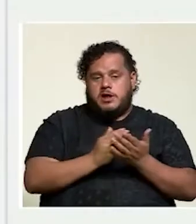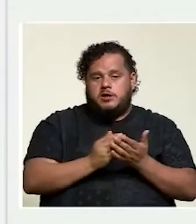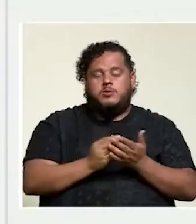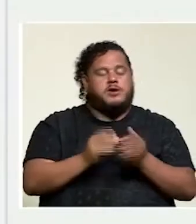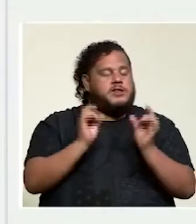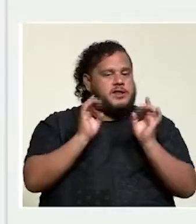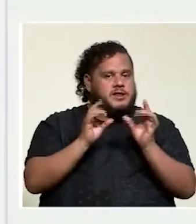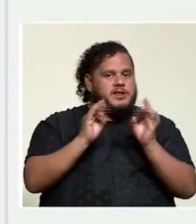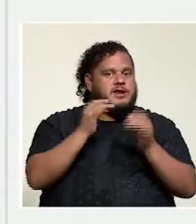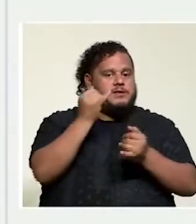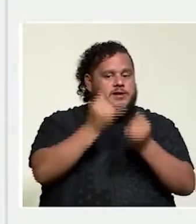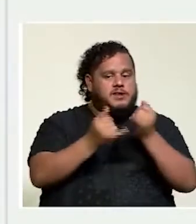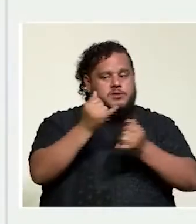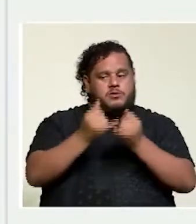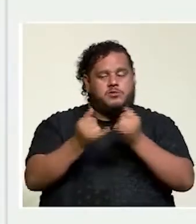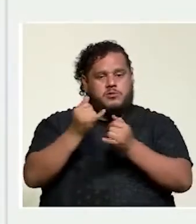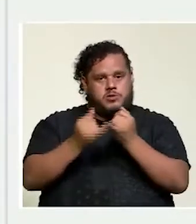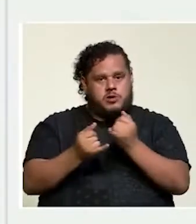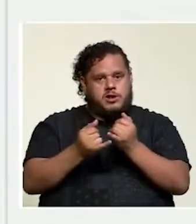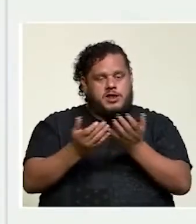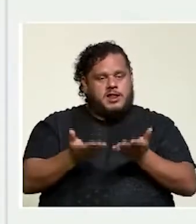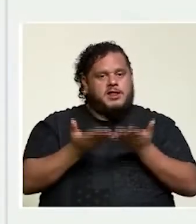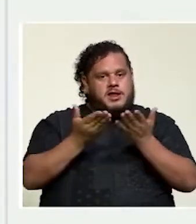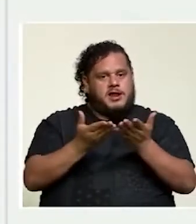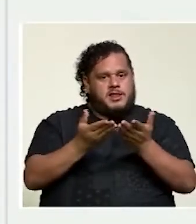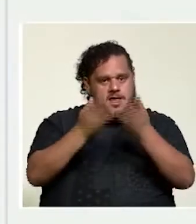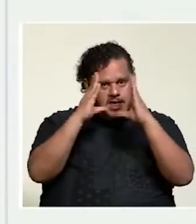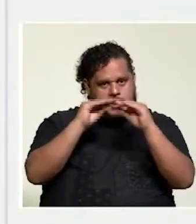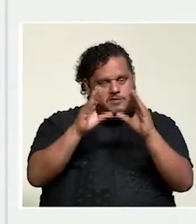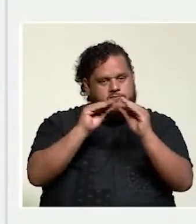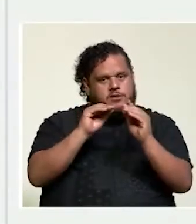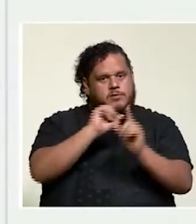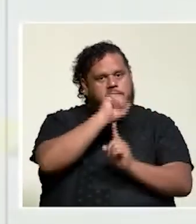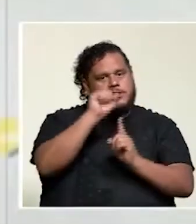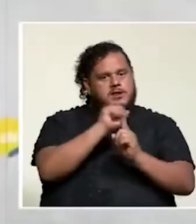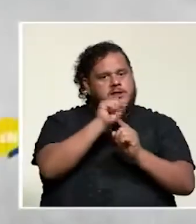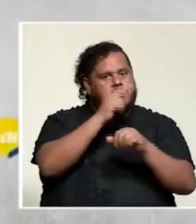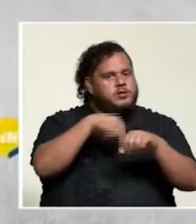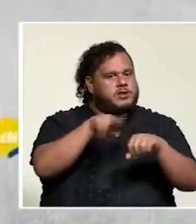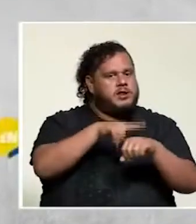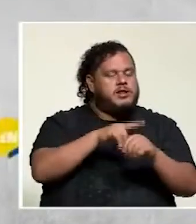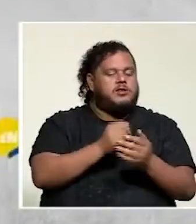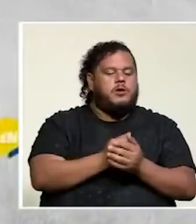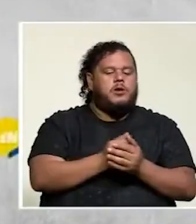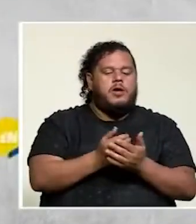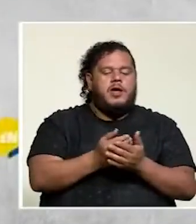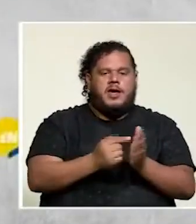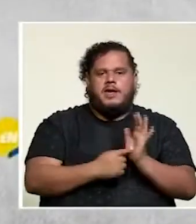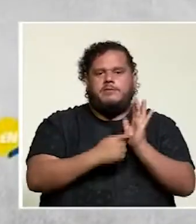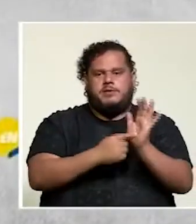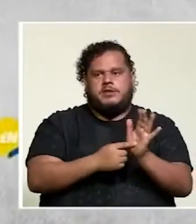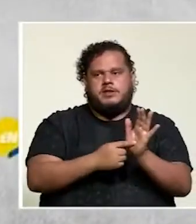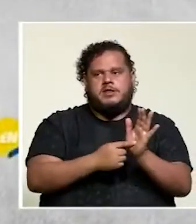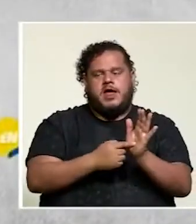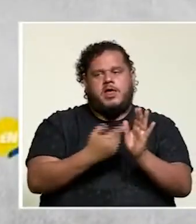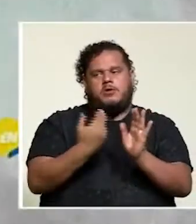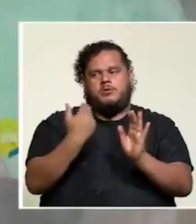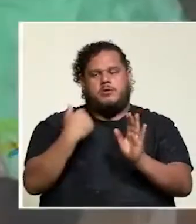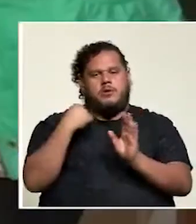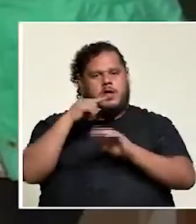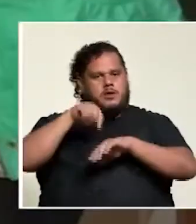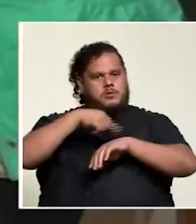dramáticas conclusiones que ofrece el último informe del Estado de la Nación presentado hace algunas